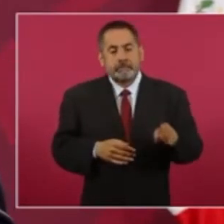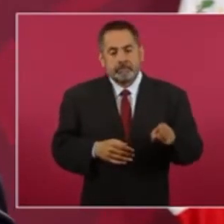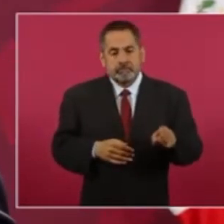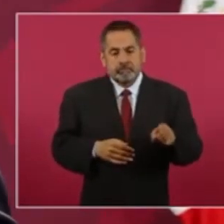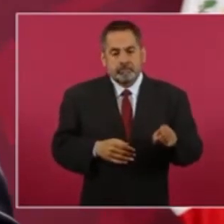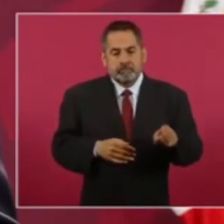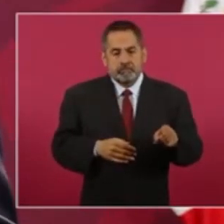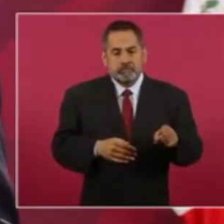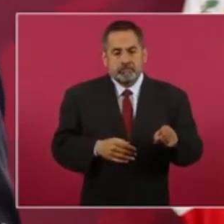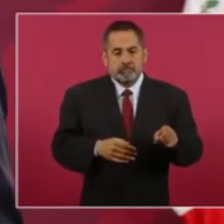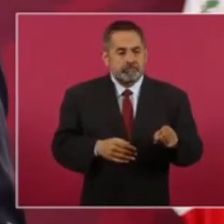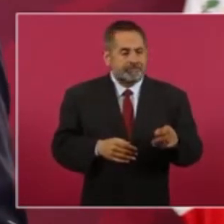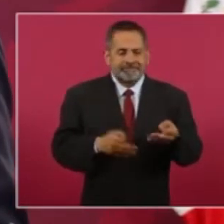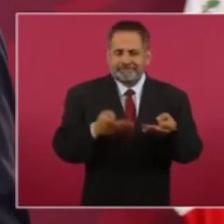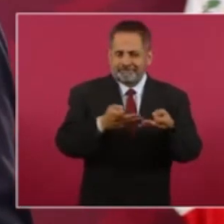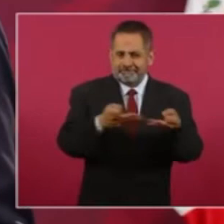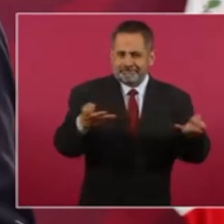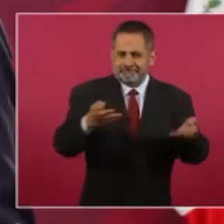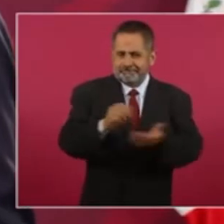rifando los terrenos